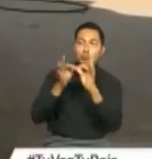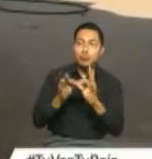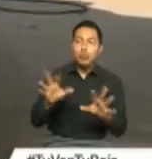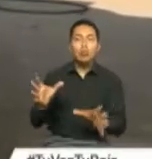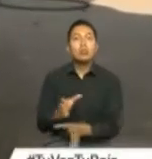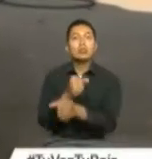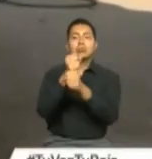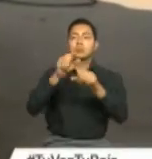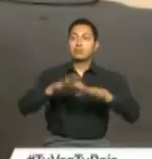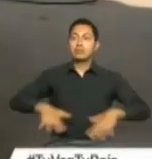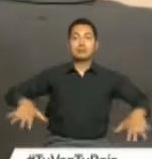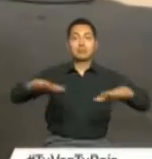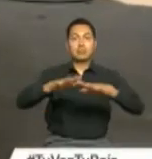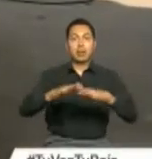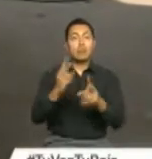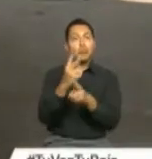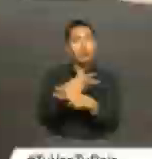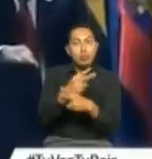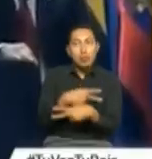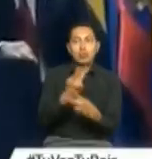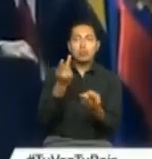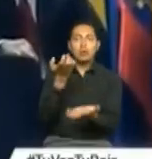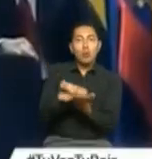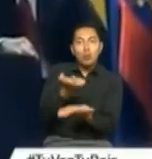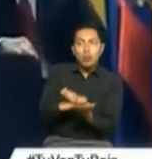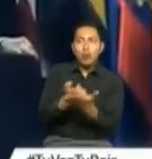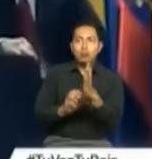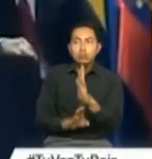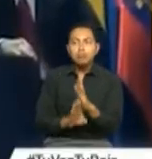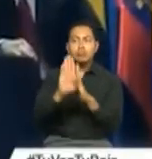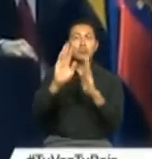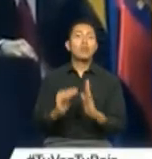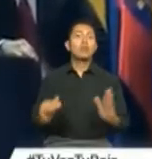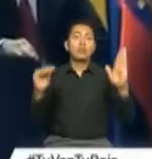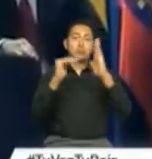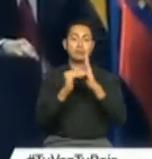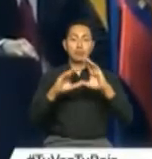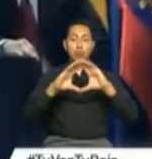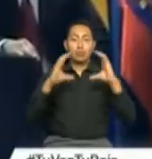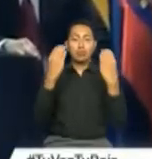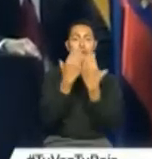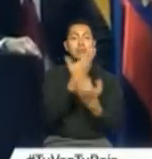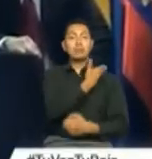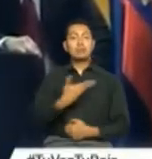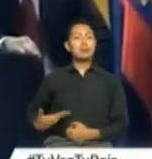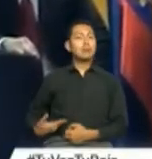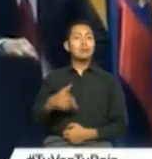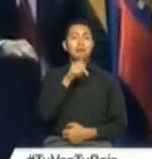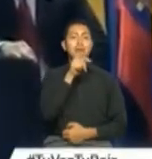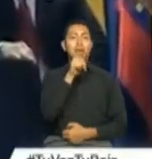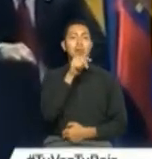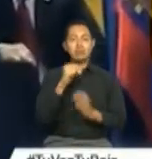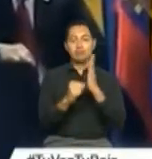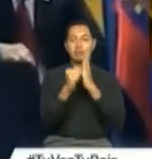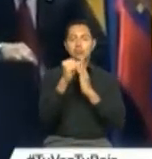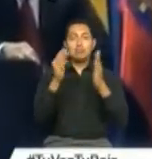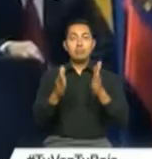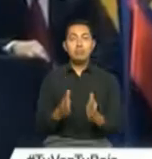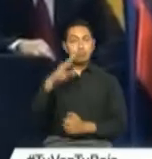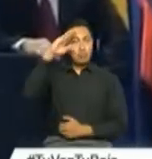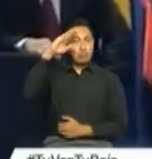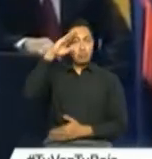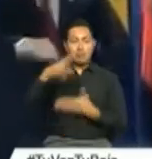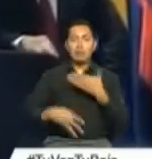de la zona en cuestión y el presupuesto para su ejecución. Este comité estará presidido por el ministro del Interior y lo conformarán el